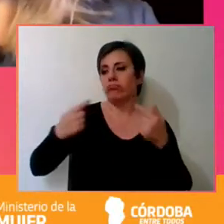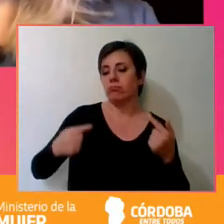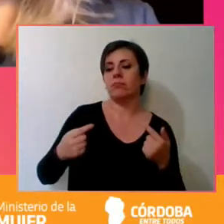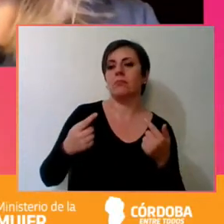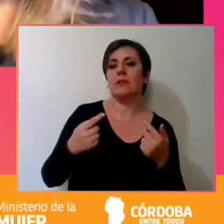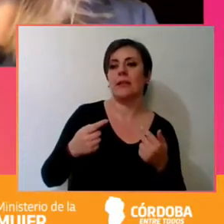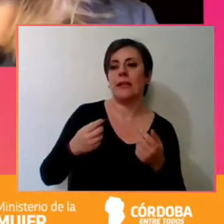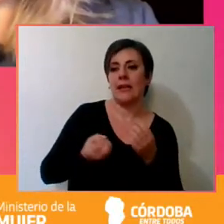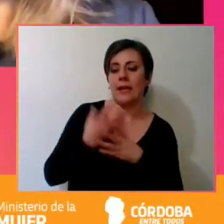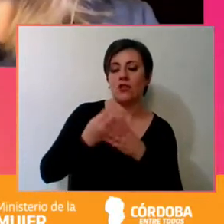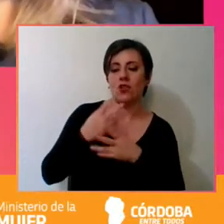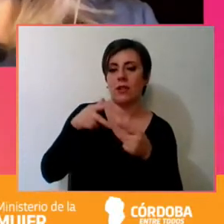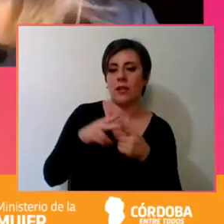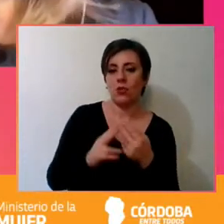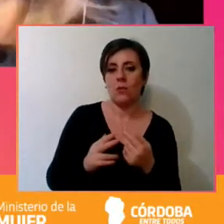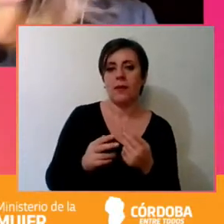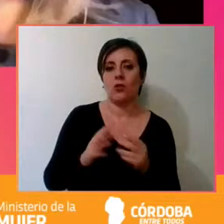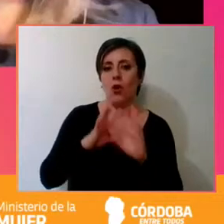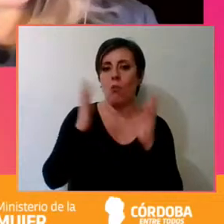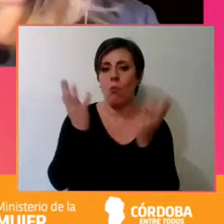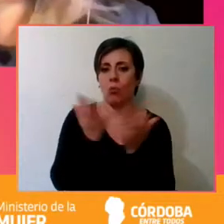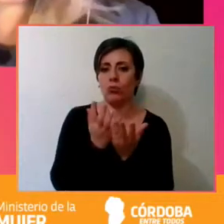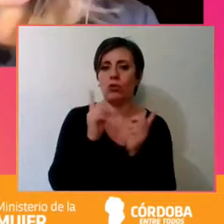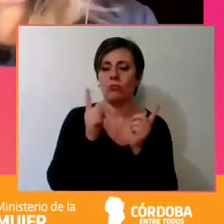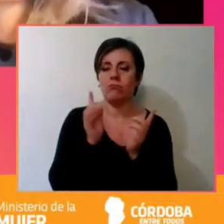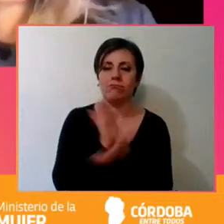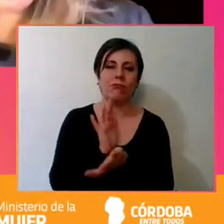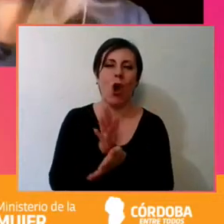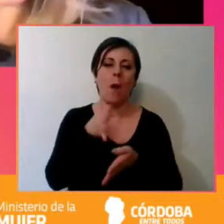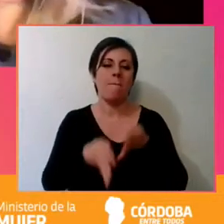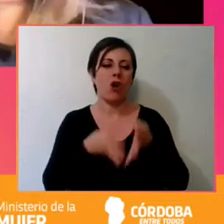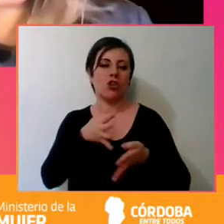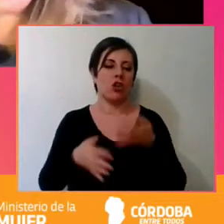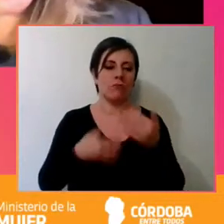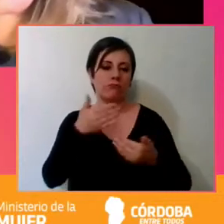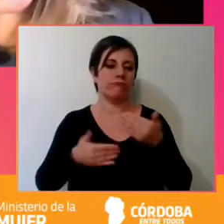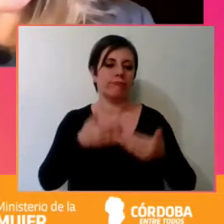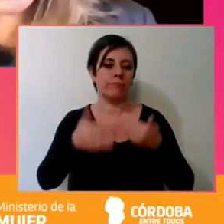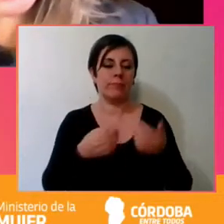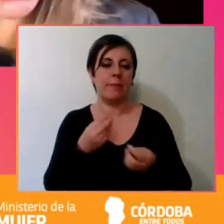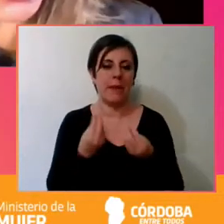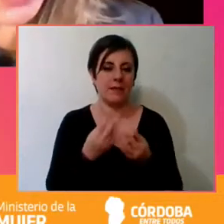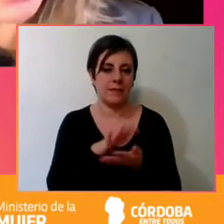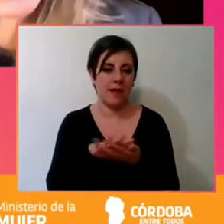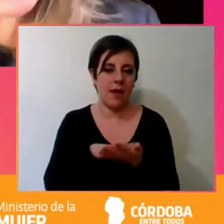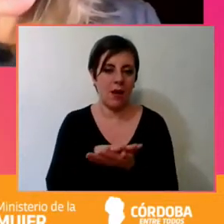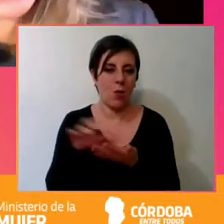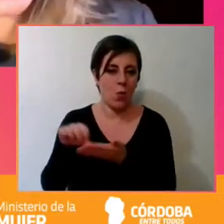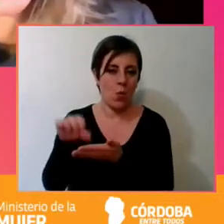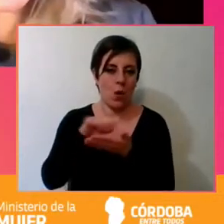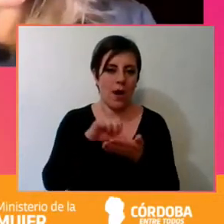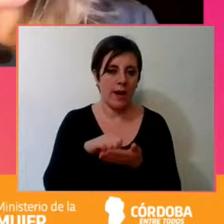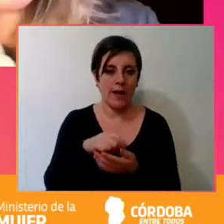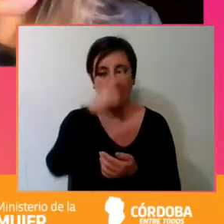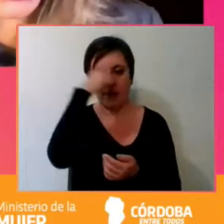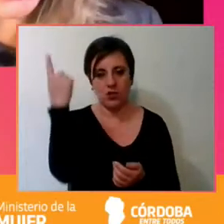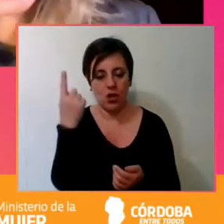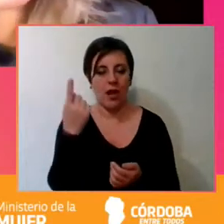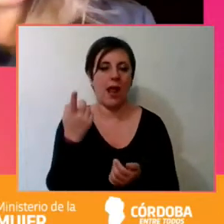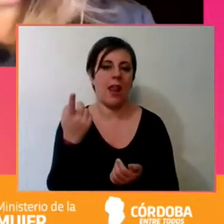es un mundo que es un motor también para lo que pasa en los lugares nacionales, en